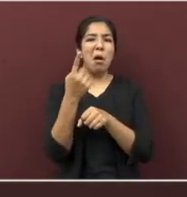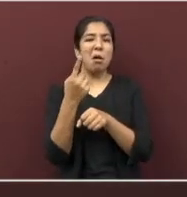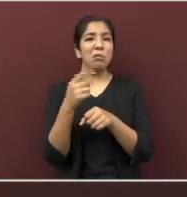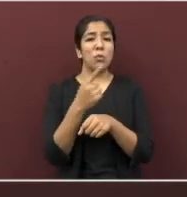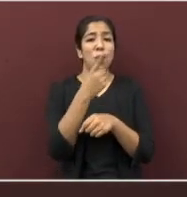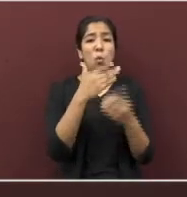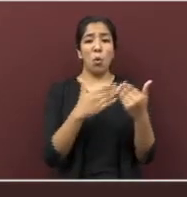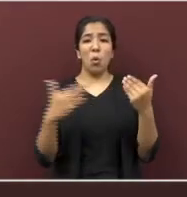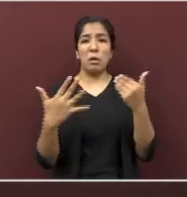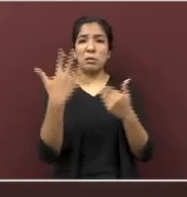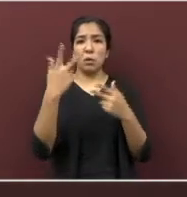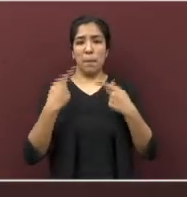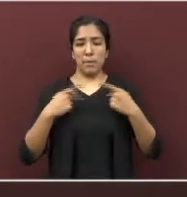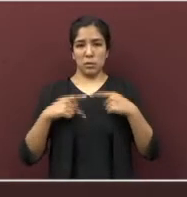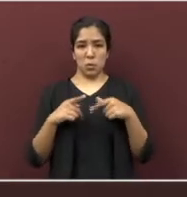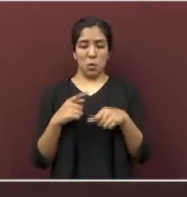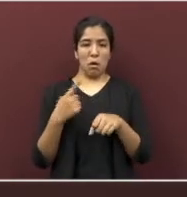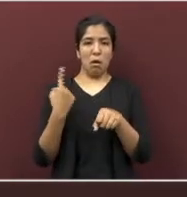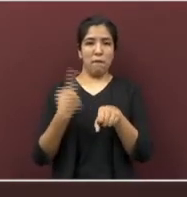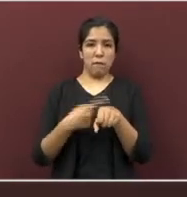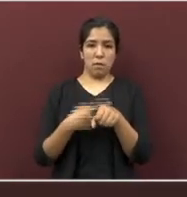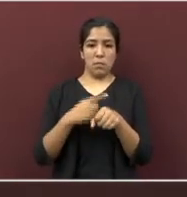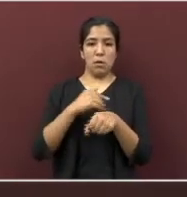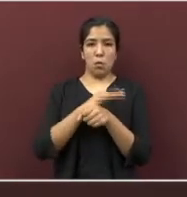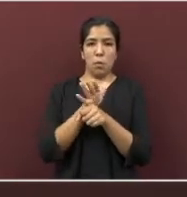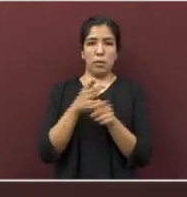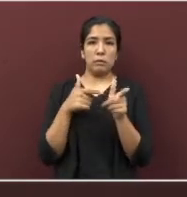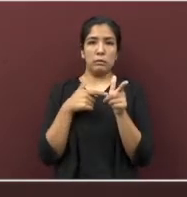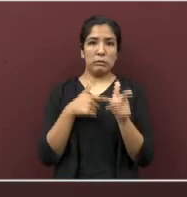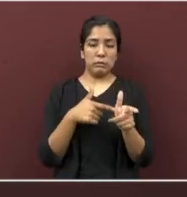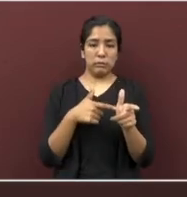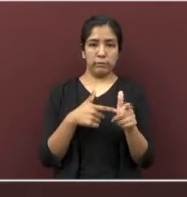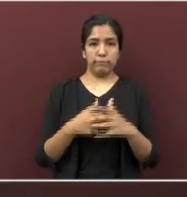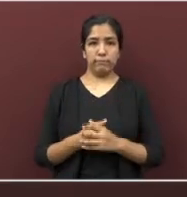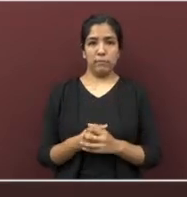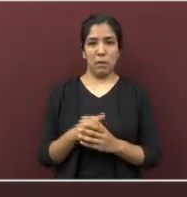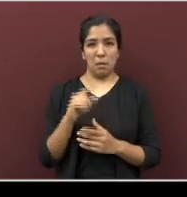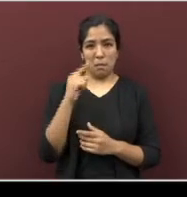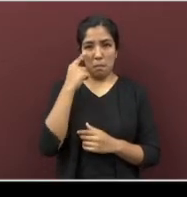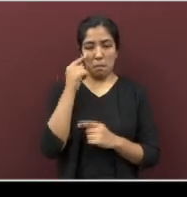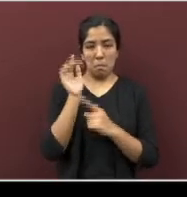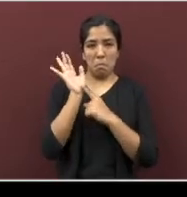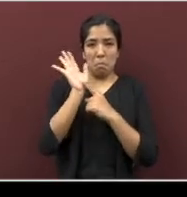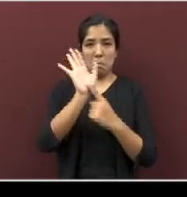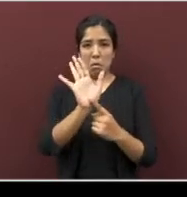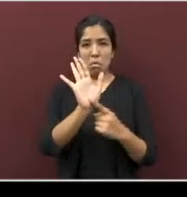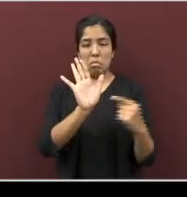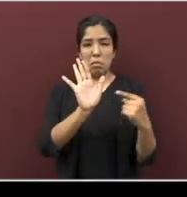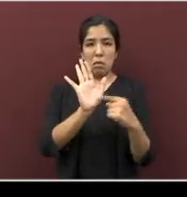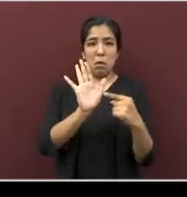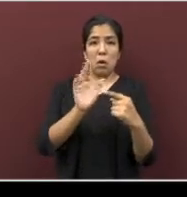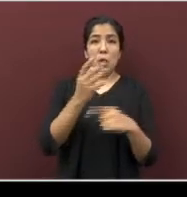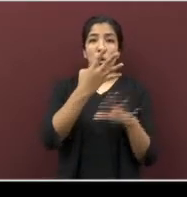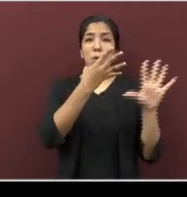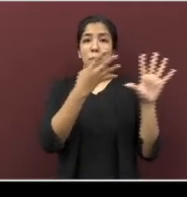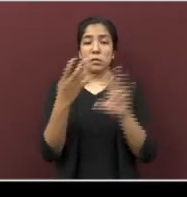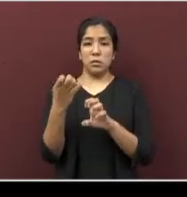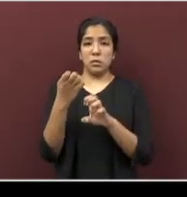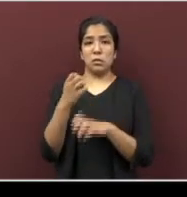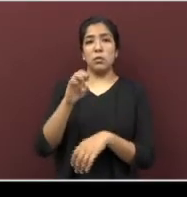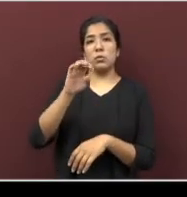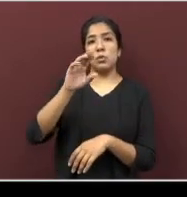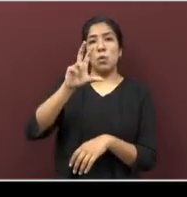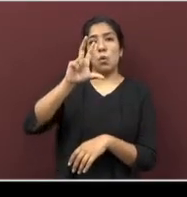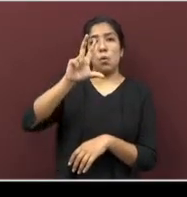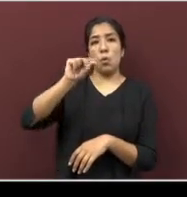enseguida les muestro este gráfico de los 783 pacientes que recién desarrollaron kobe